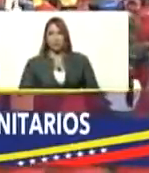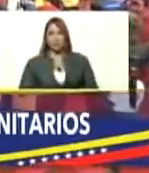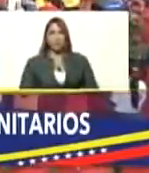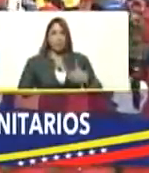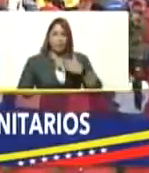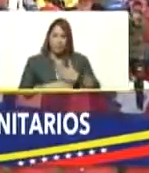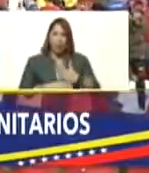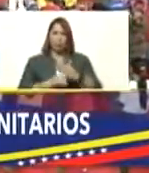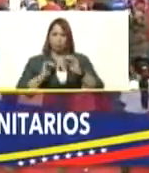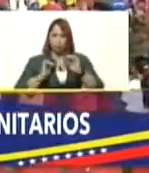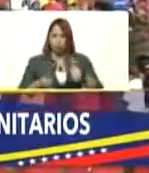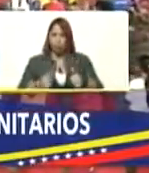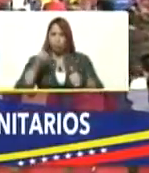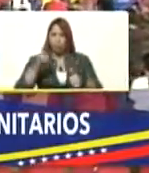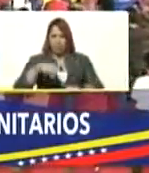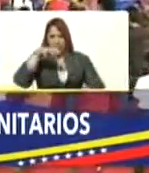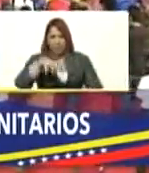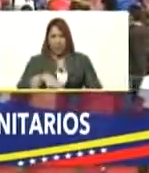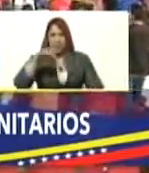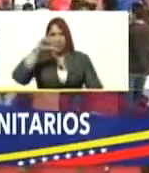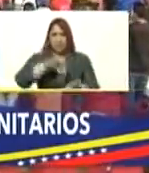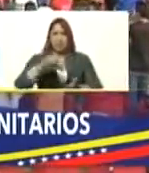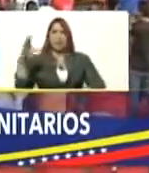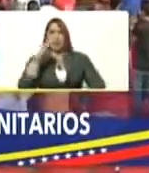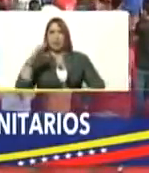Vamos a arrancar por la región capital